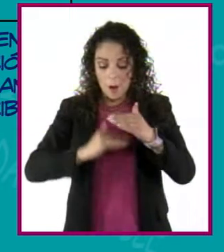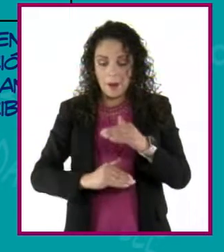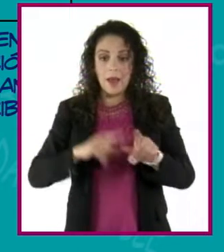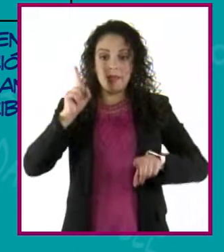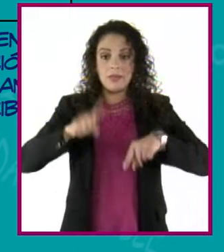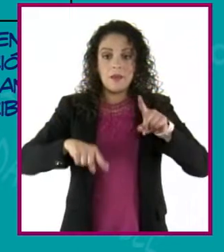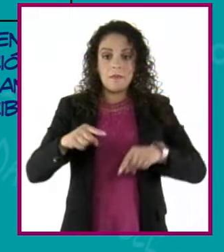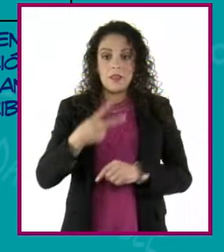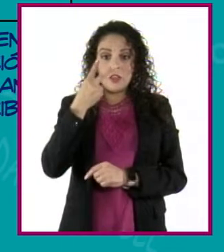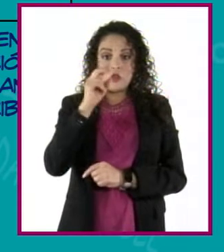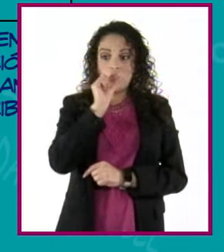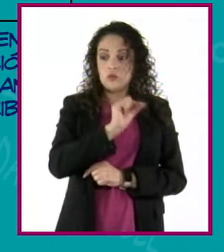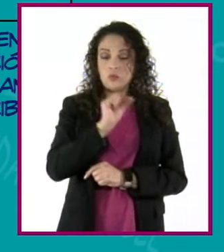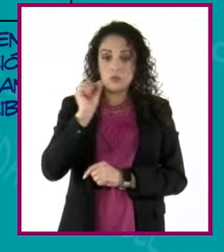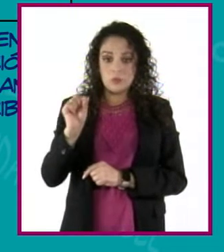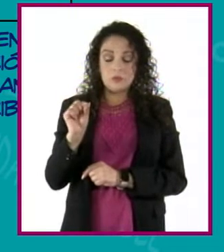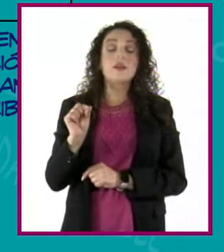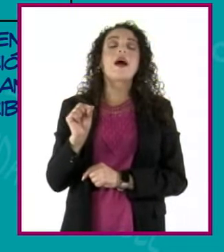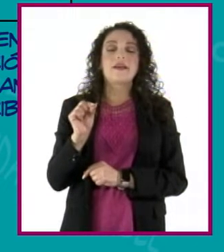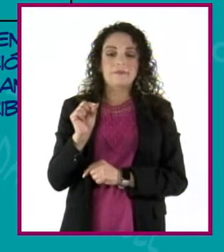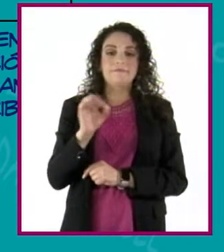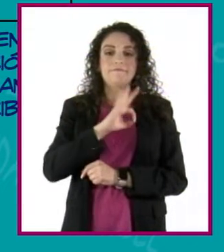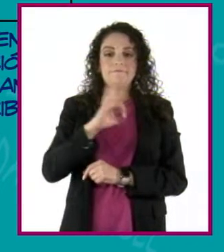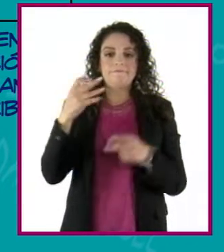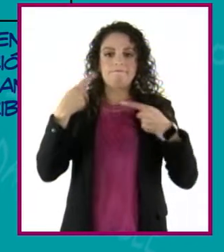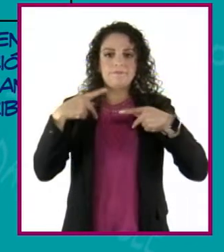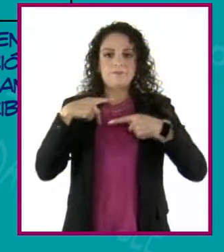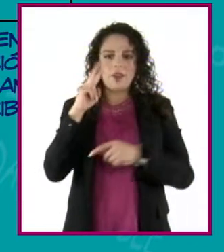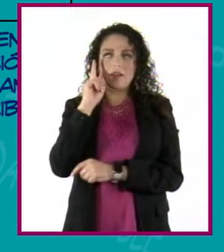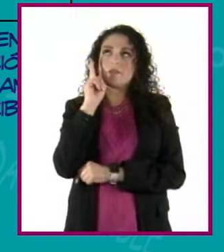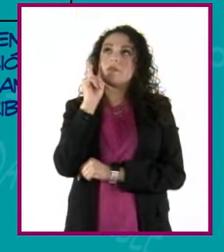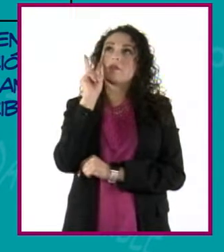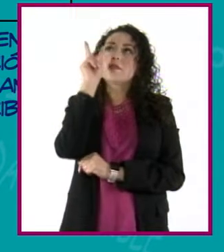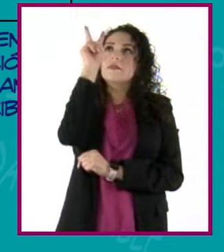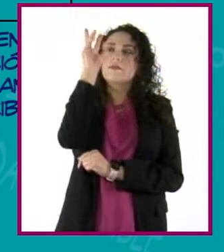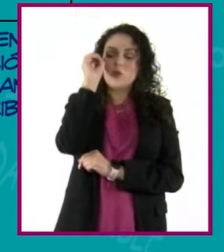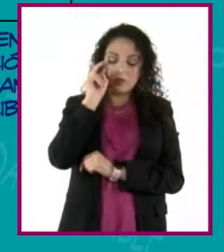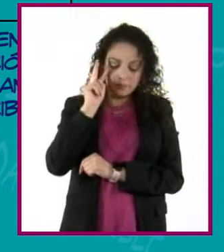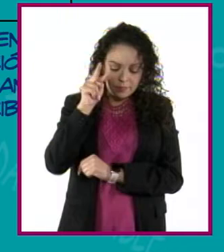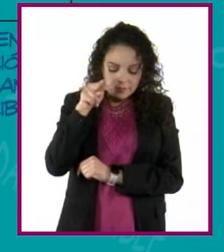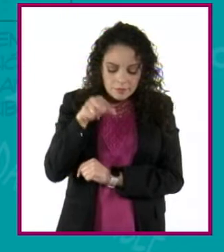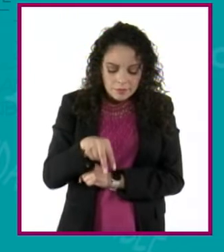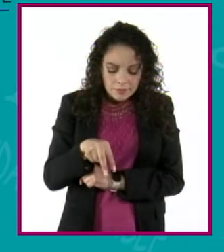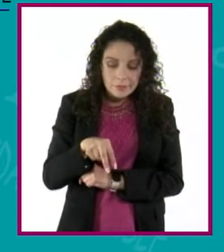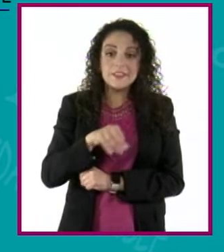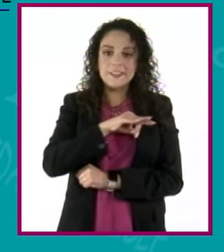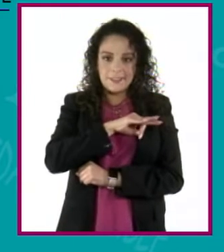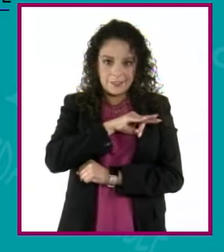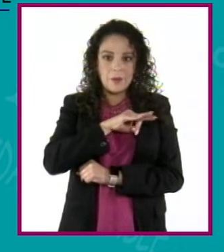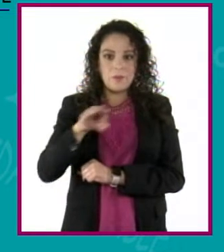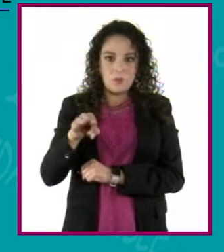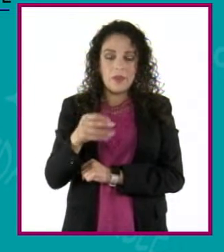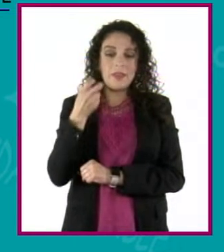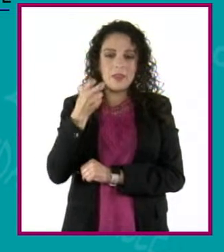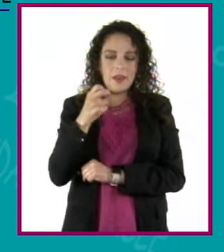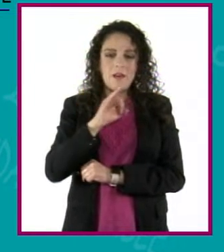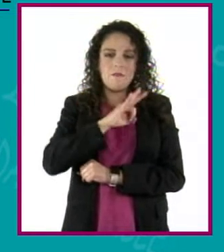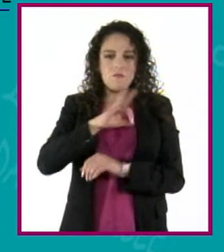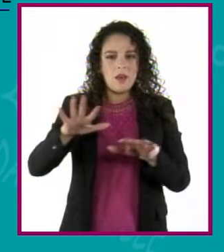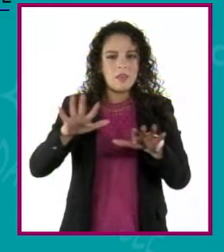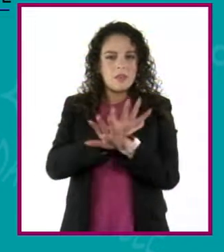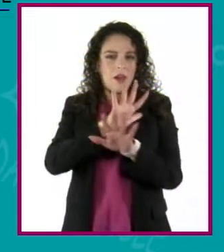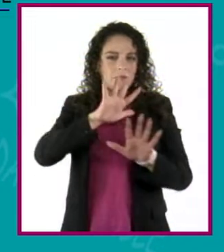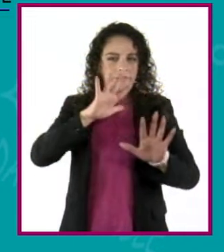2 puntos, puedes hacer que el observador mire hacia arriba o hacia abajo a un objeto. Esto produce una distorsión o